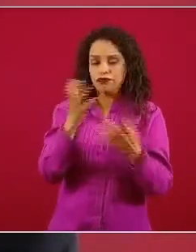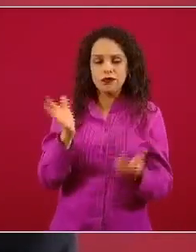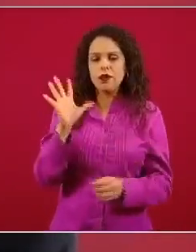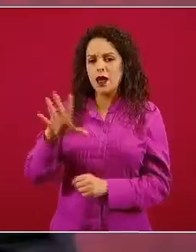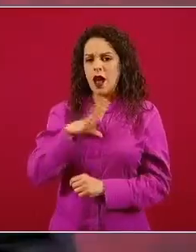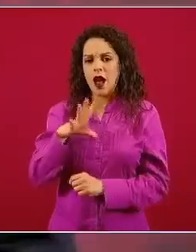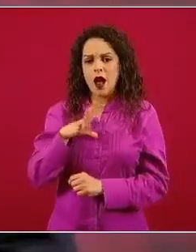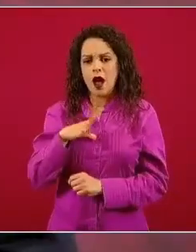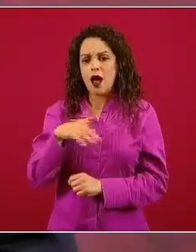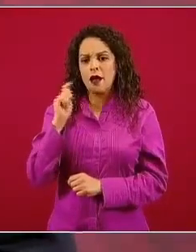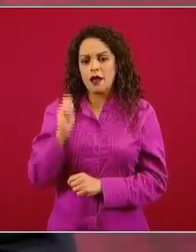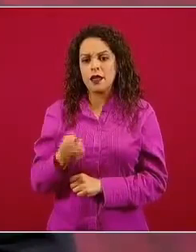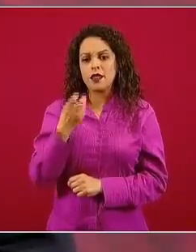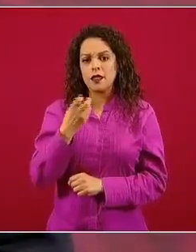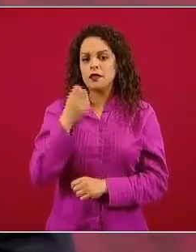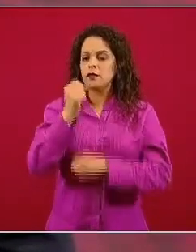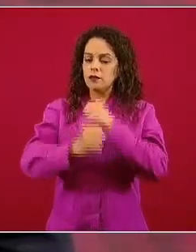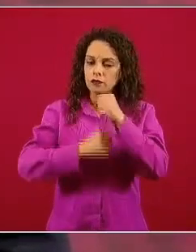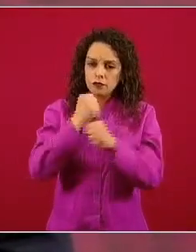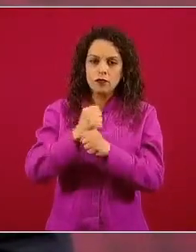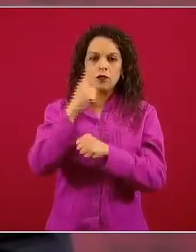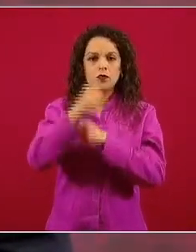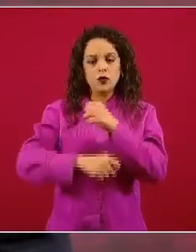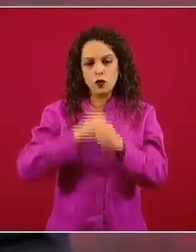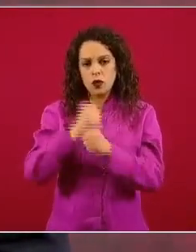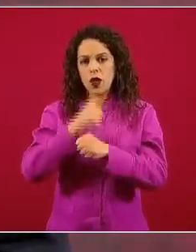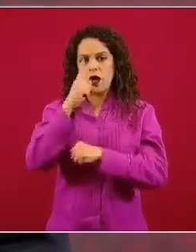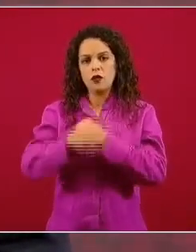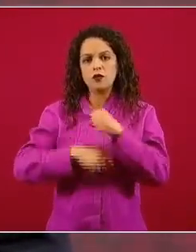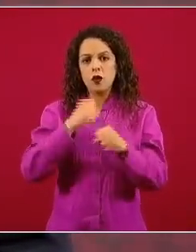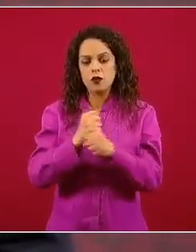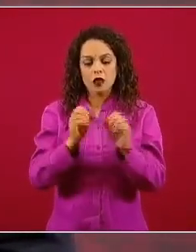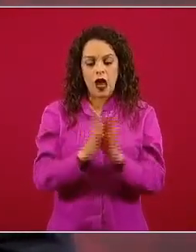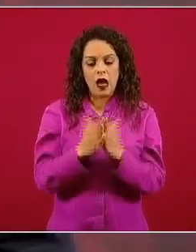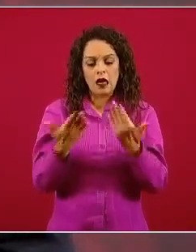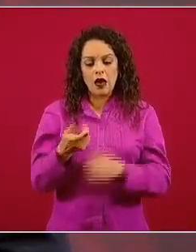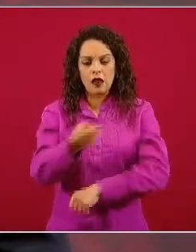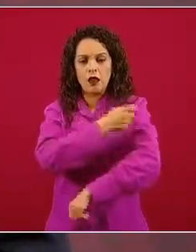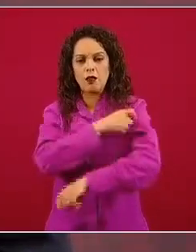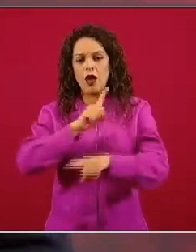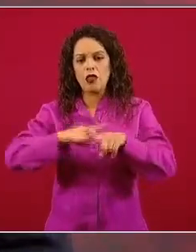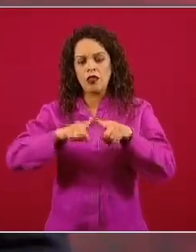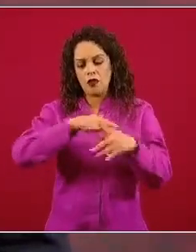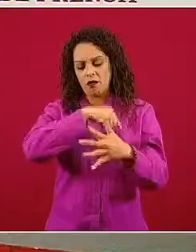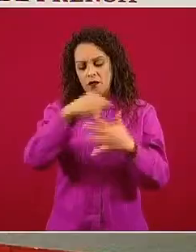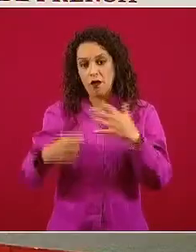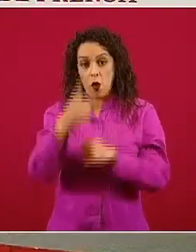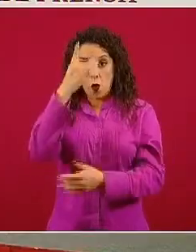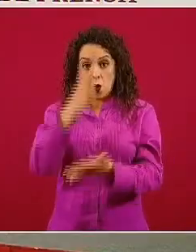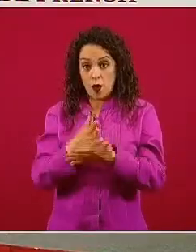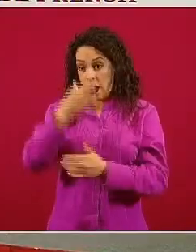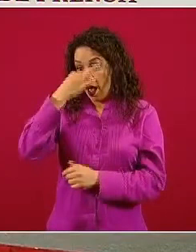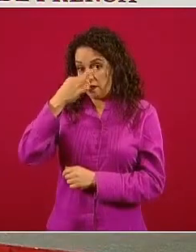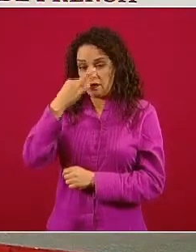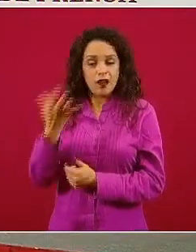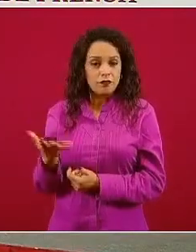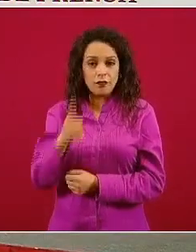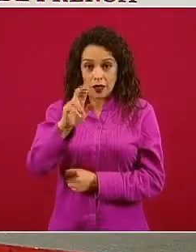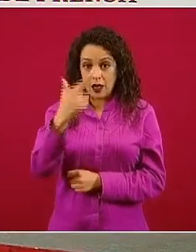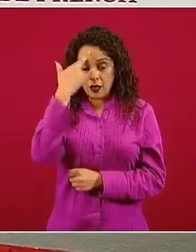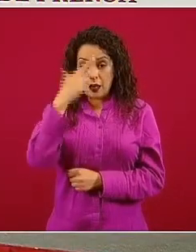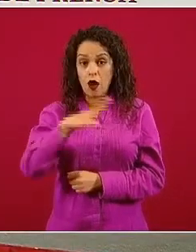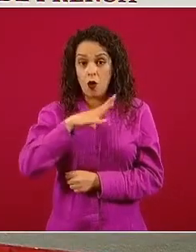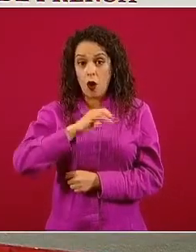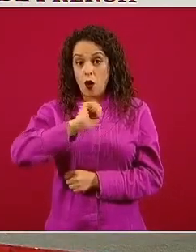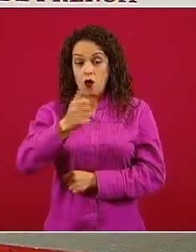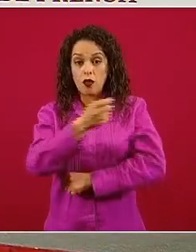Programa Nacional de Vacunación año con año, no solamente con vacuna contra influenza, sino también con todas las demás vacunas. Recordemos que hay vacunas que deben